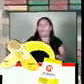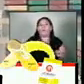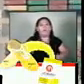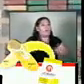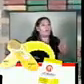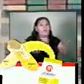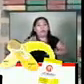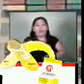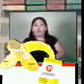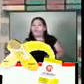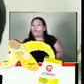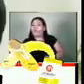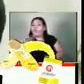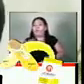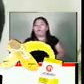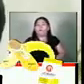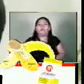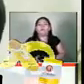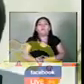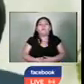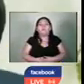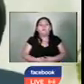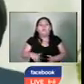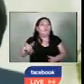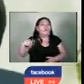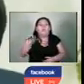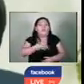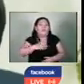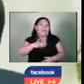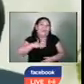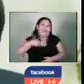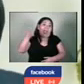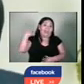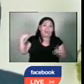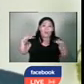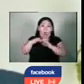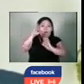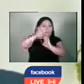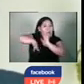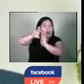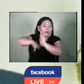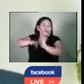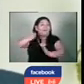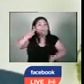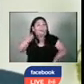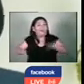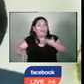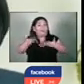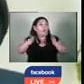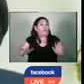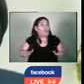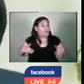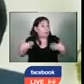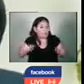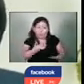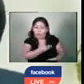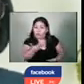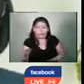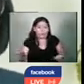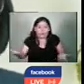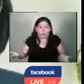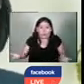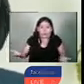surtir de nuevos productos las tiendas. Lo que pasa es que no vamos a tener las ofertas que teníamos antes, probablemente, porque no vamos a tener los productos